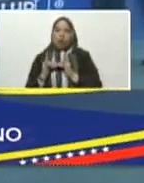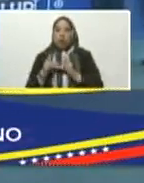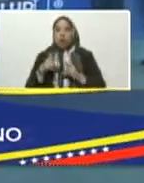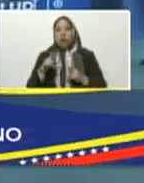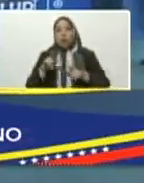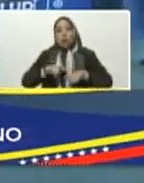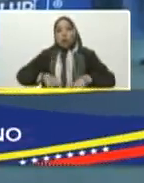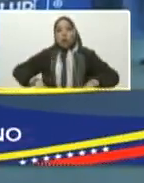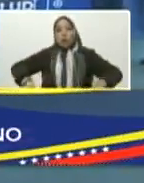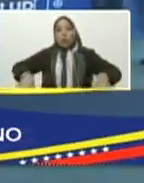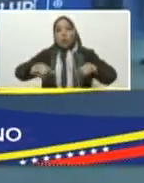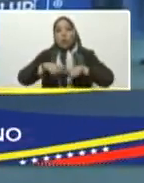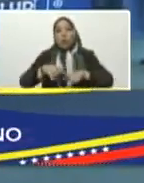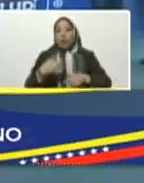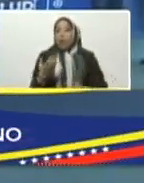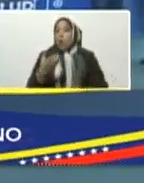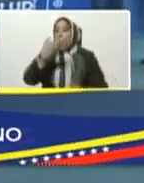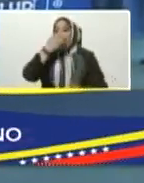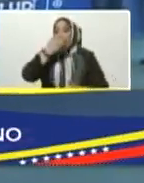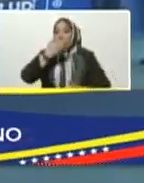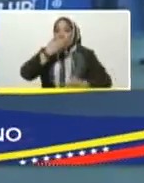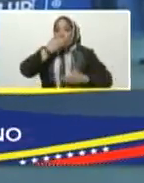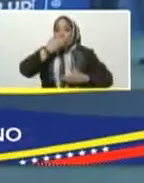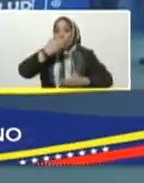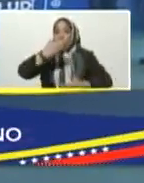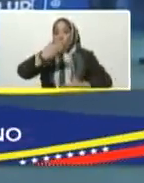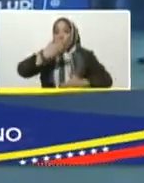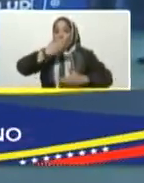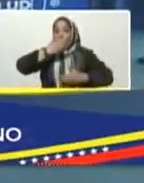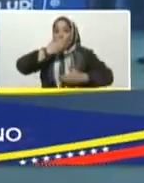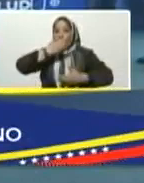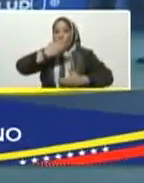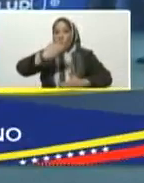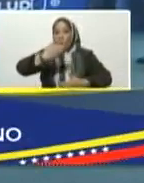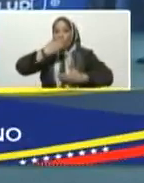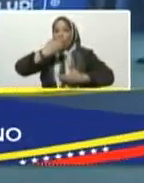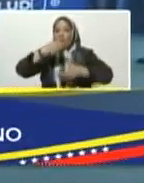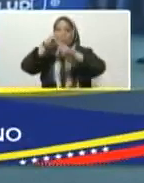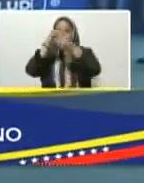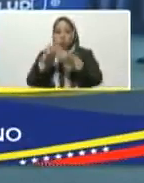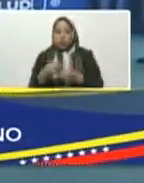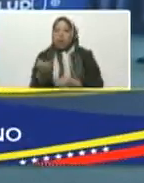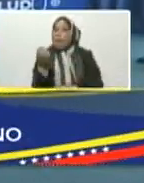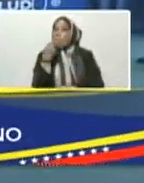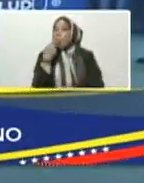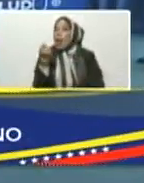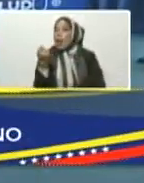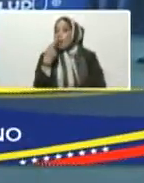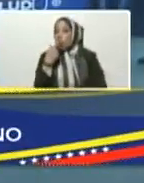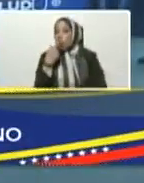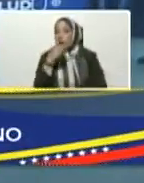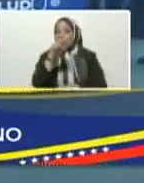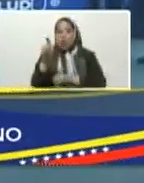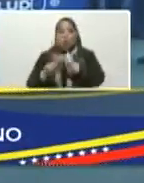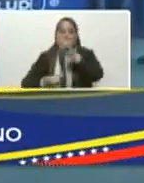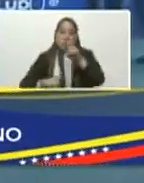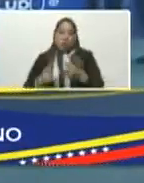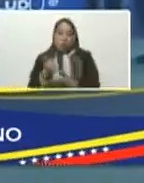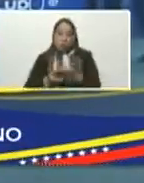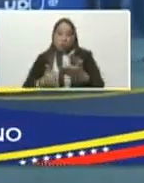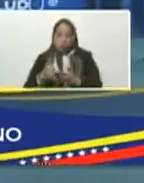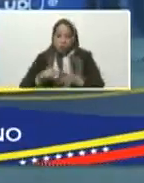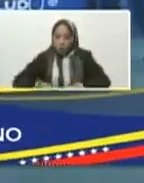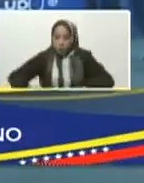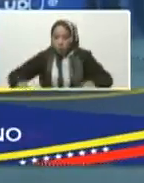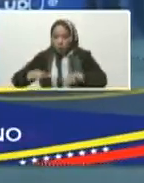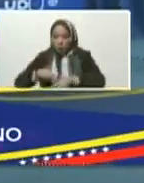área de nebuloterapia, trauma shop, área de preparación de medicamentos y los consultorios.